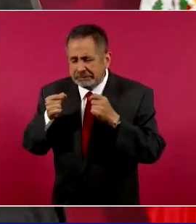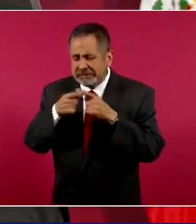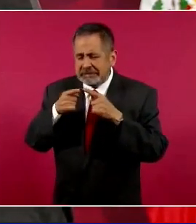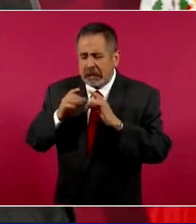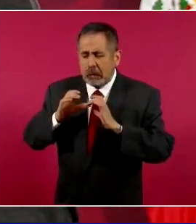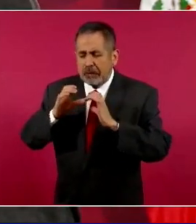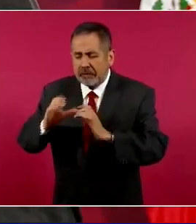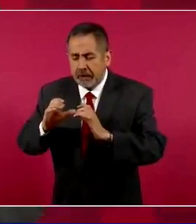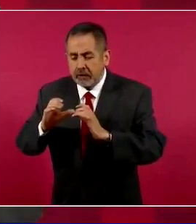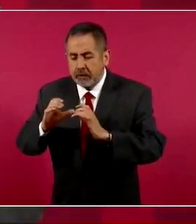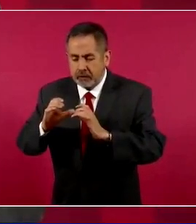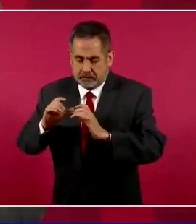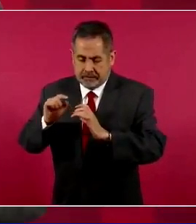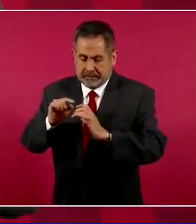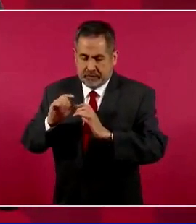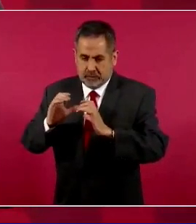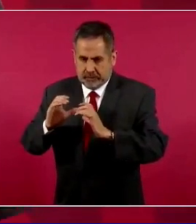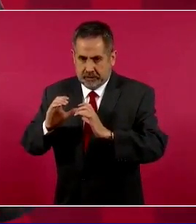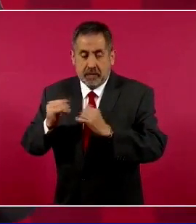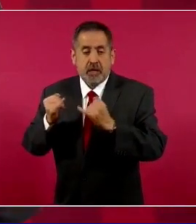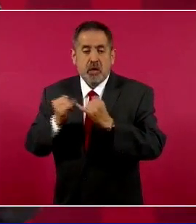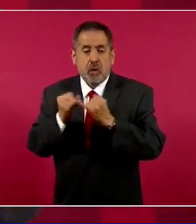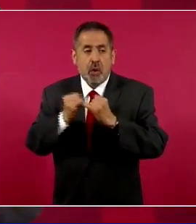Lo del pescado por las espinas.